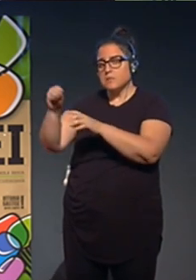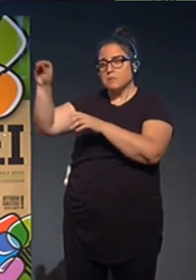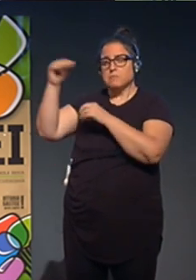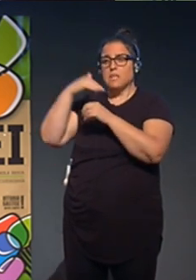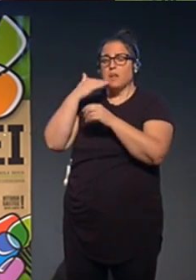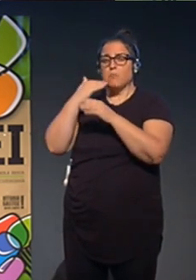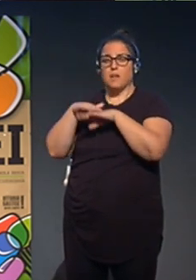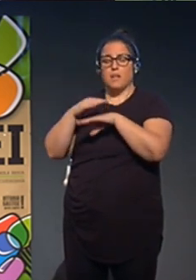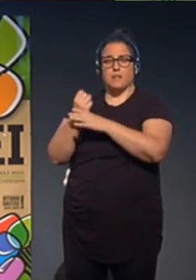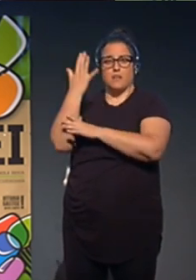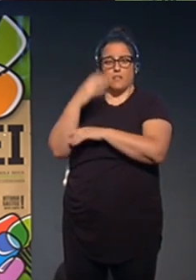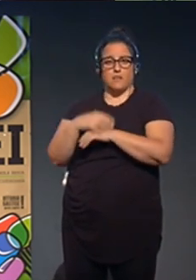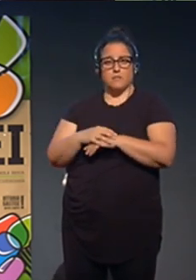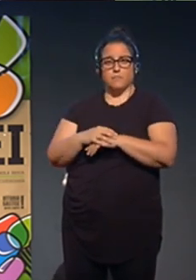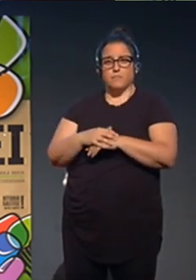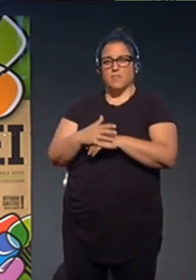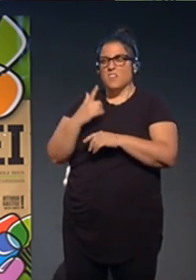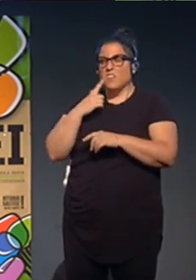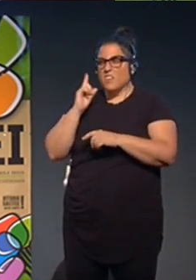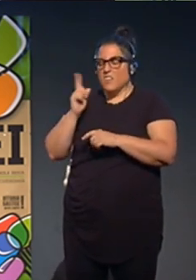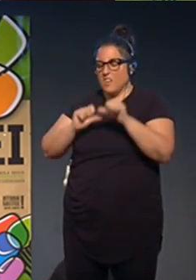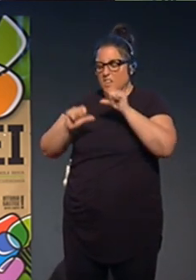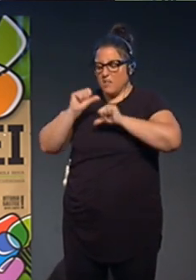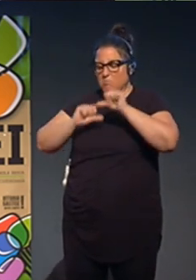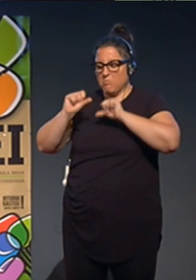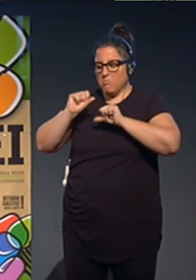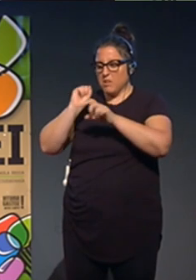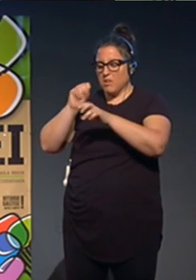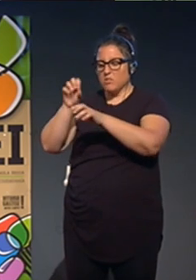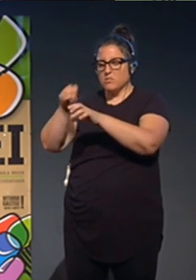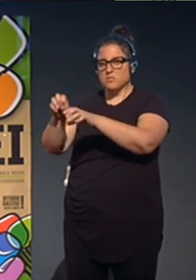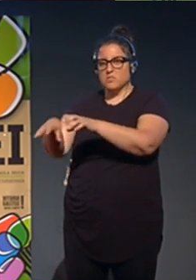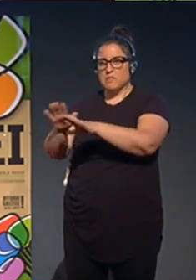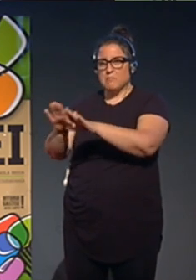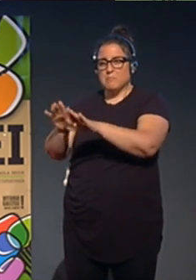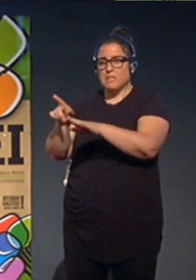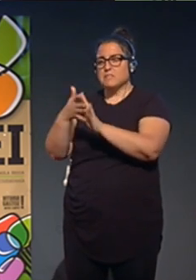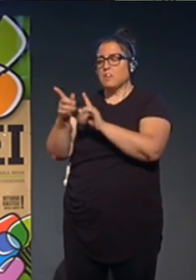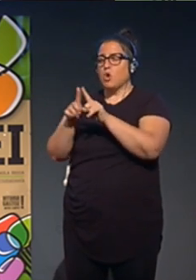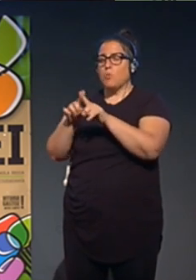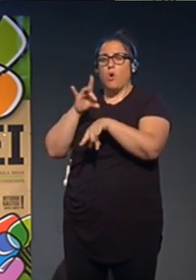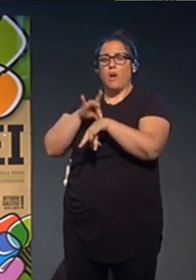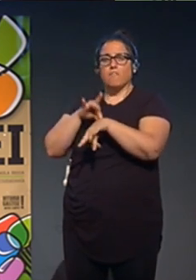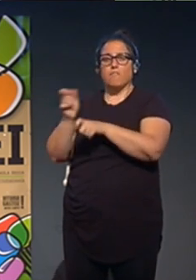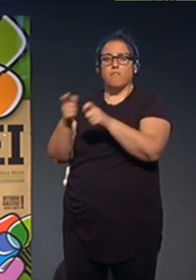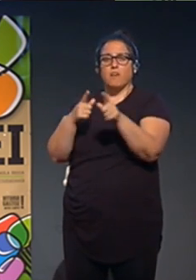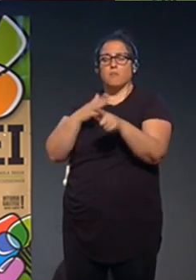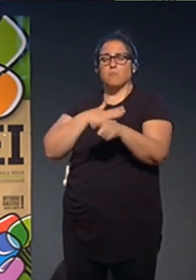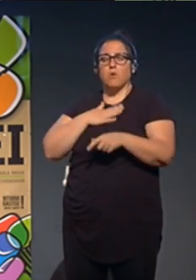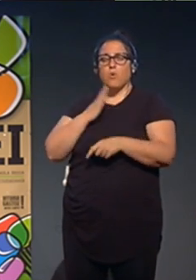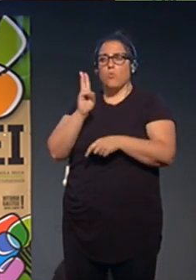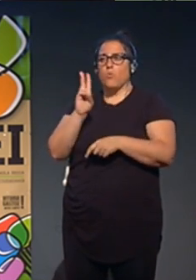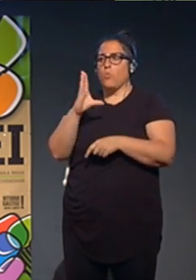productividad solamente en agroquímicos es un enfermo en una UCI un enfermo en una UCI